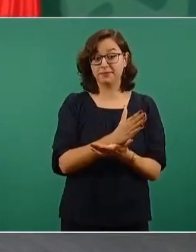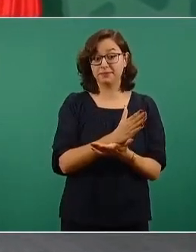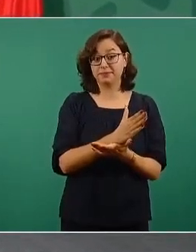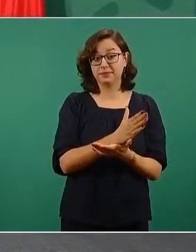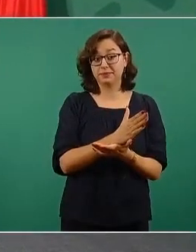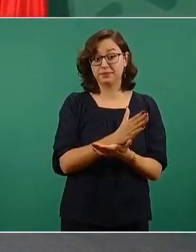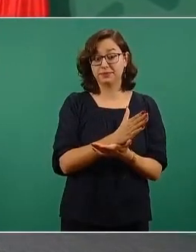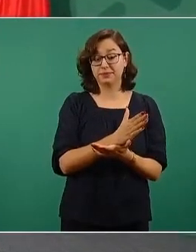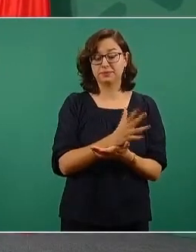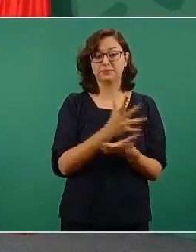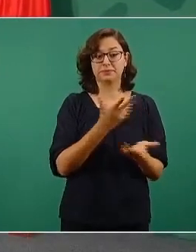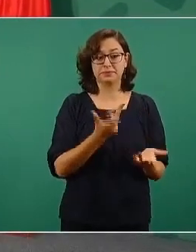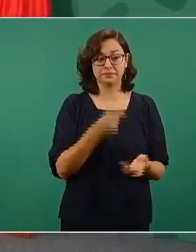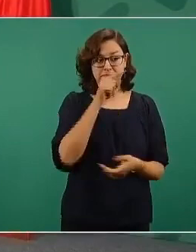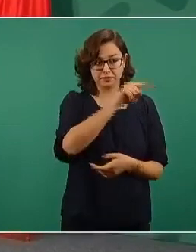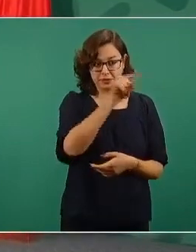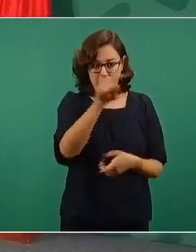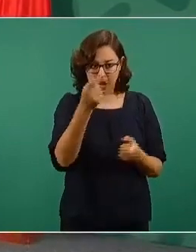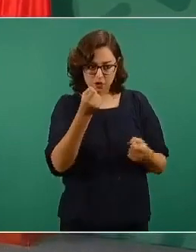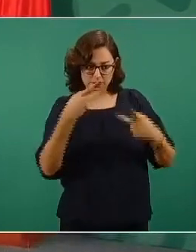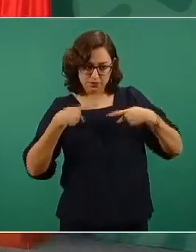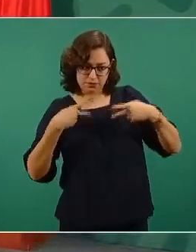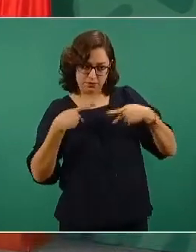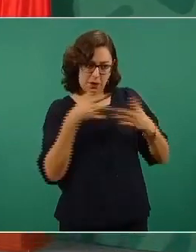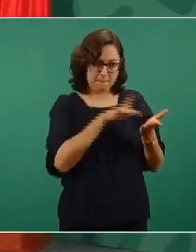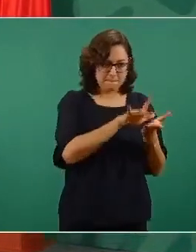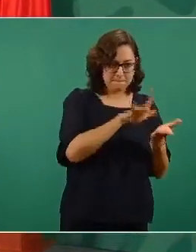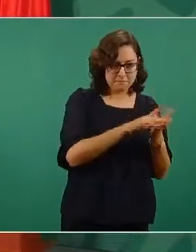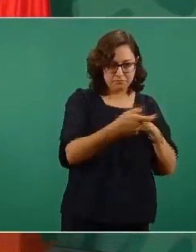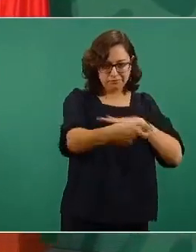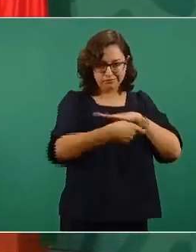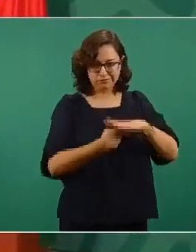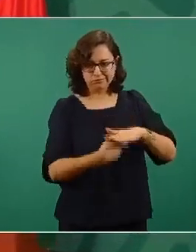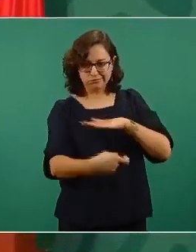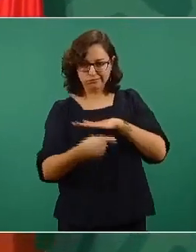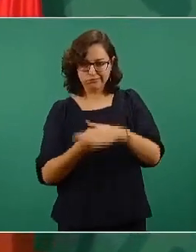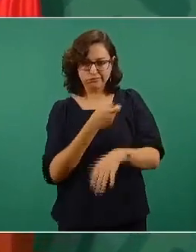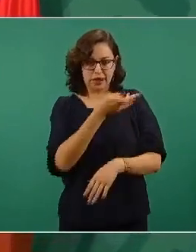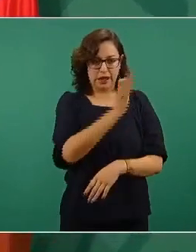y apoyaban a determinadas personas. Eso ya se terminó.